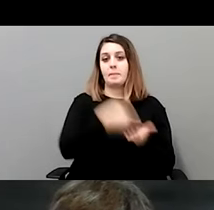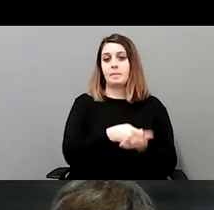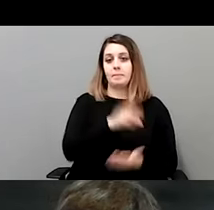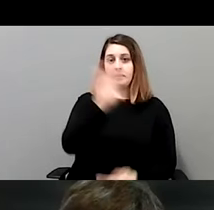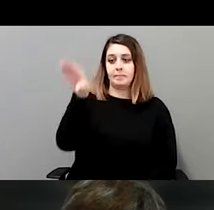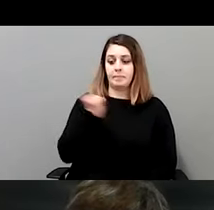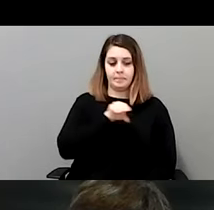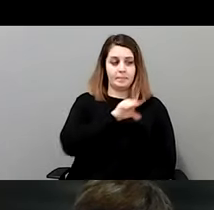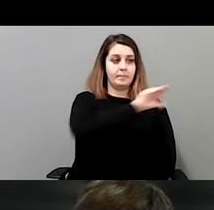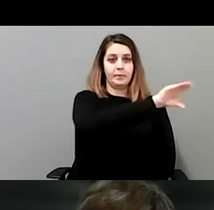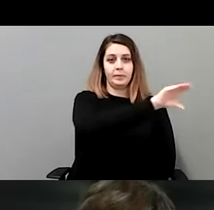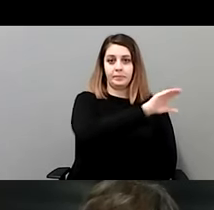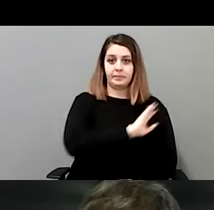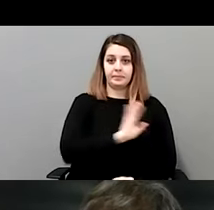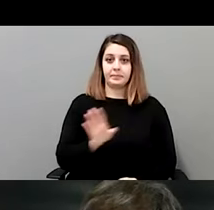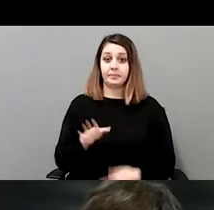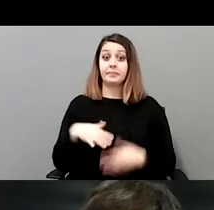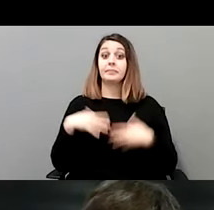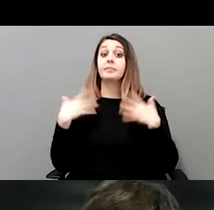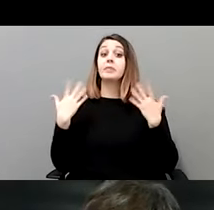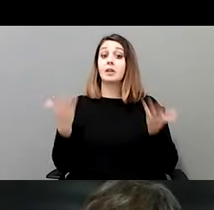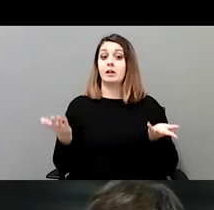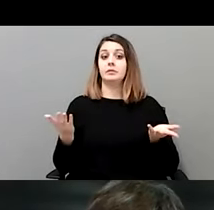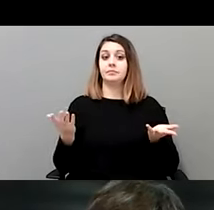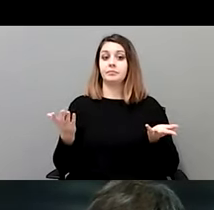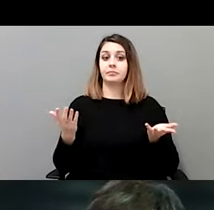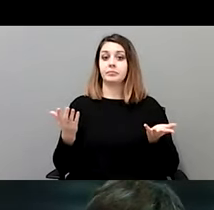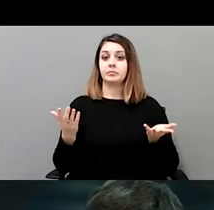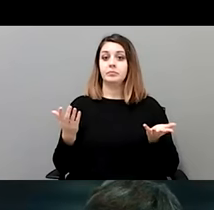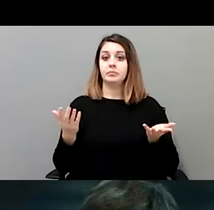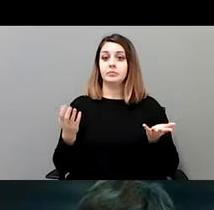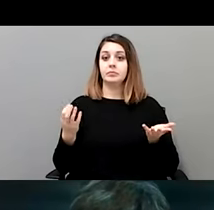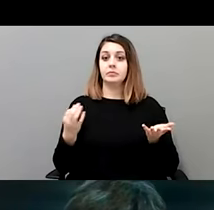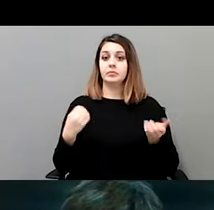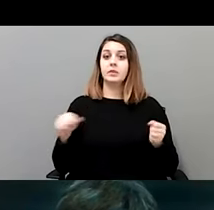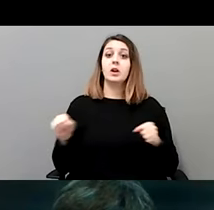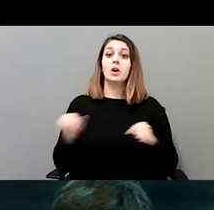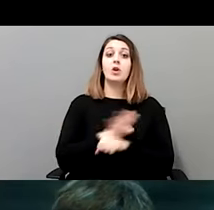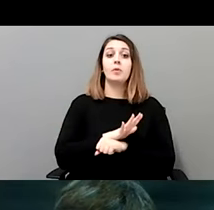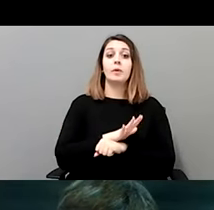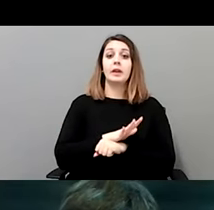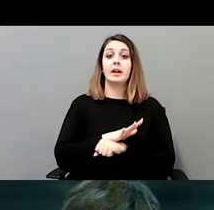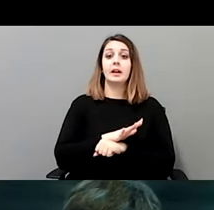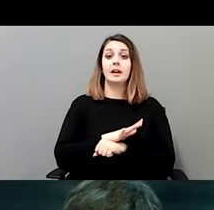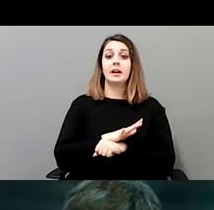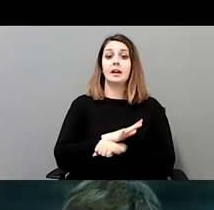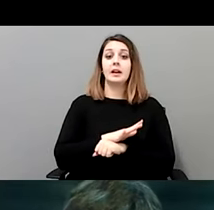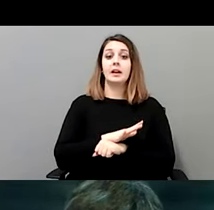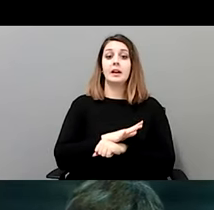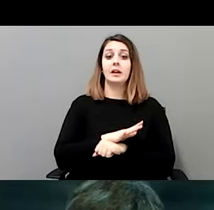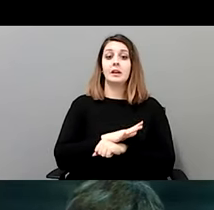prestación. Con lo cual, yo intento cubrir todas las horas